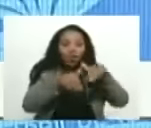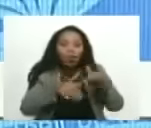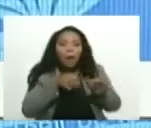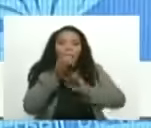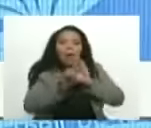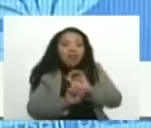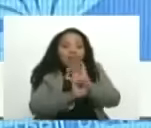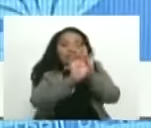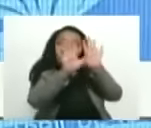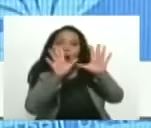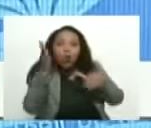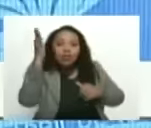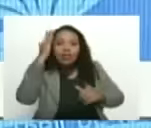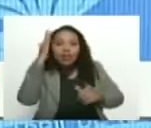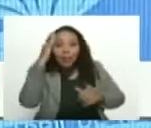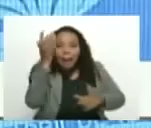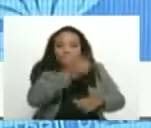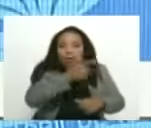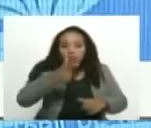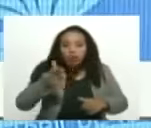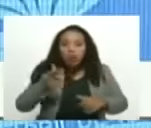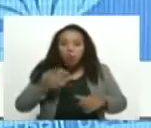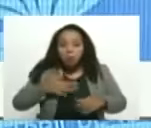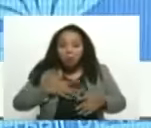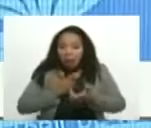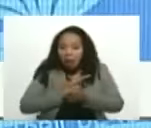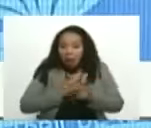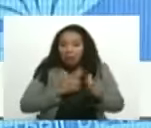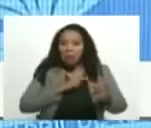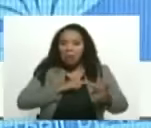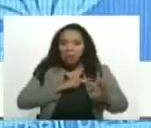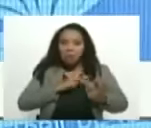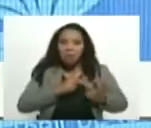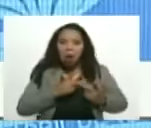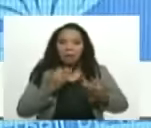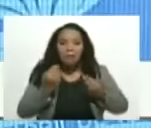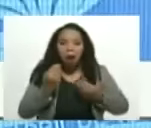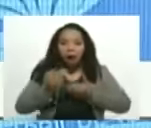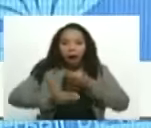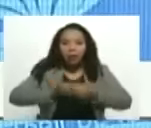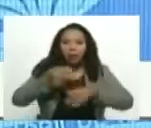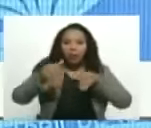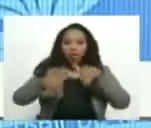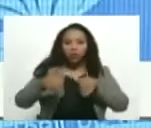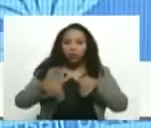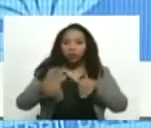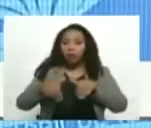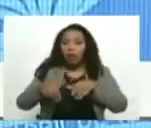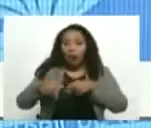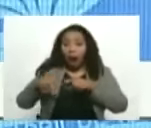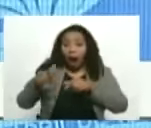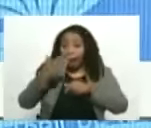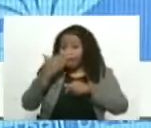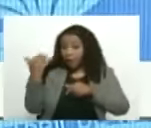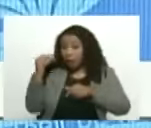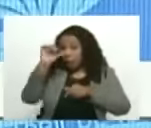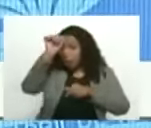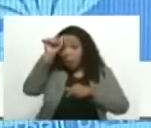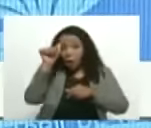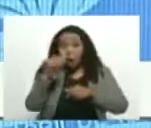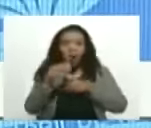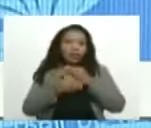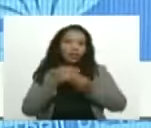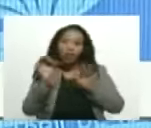ejercer de manera libre, voluntaria, el voto. Eso no pasó. Hicieron dos